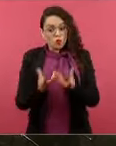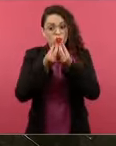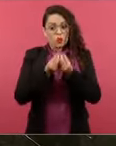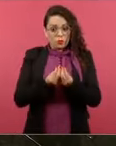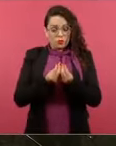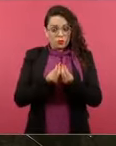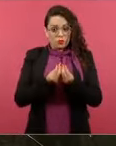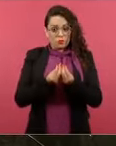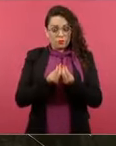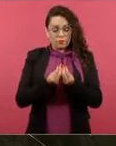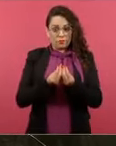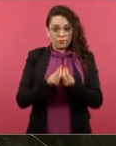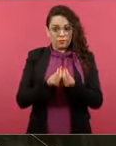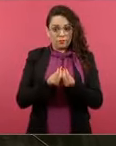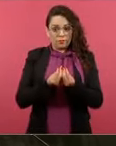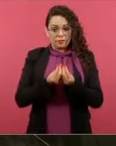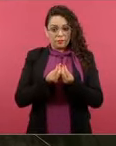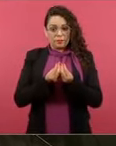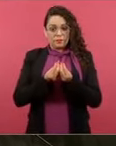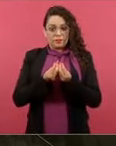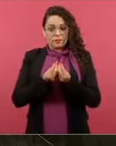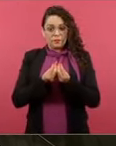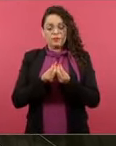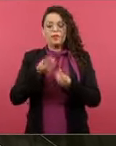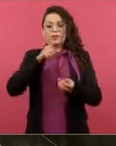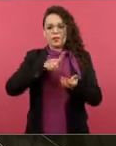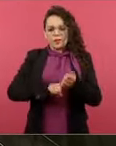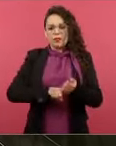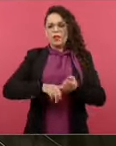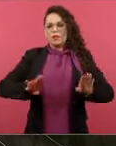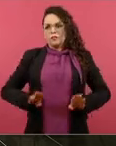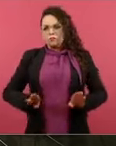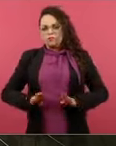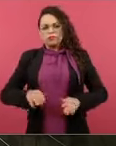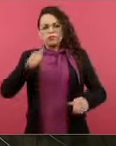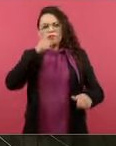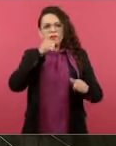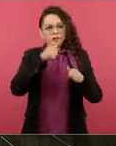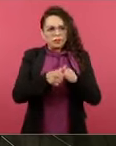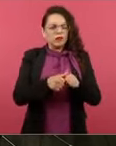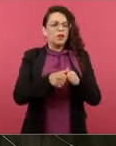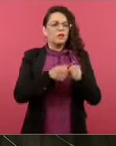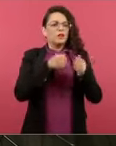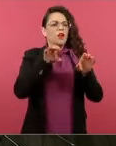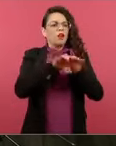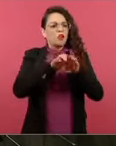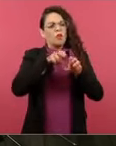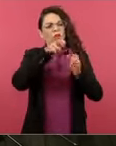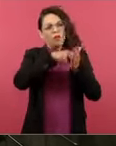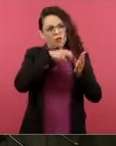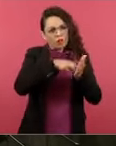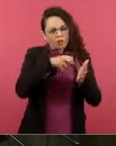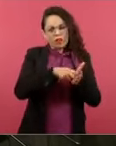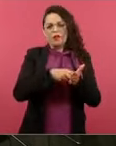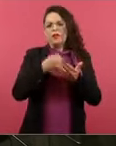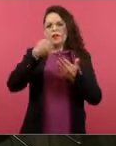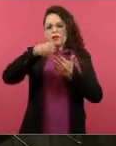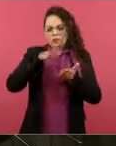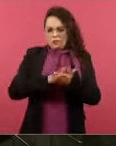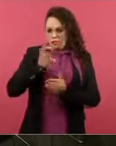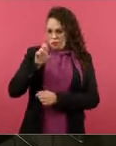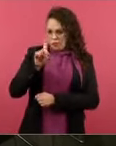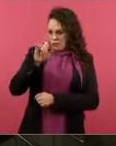derechos y bueno, entre correctores de estilo, editores, coordinadores de cada campo formativo, los